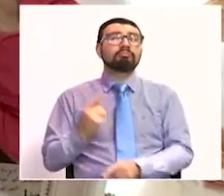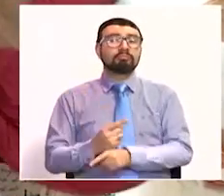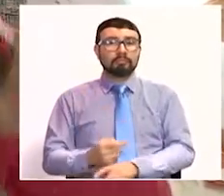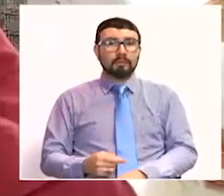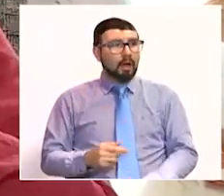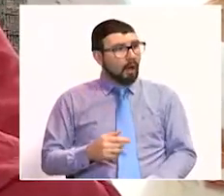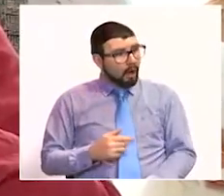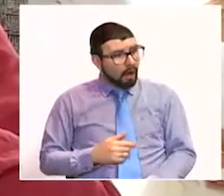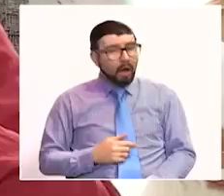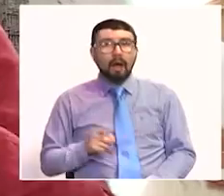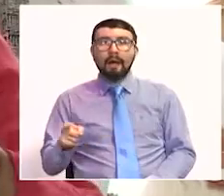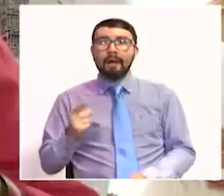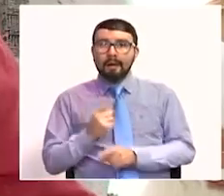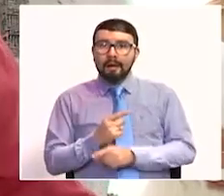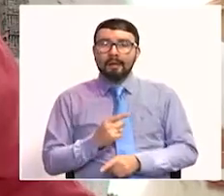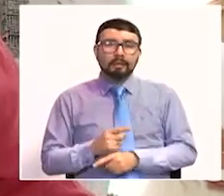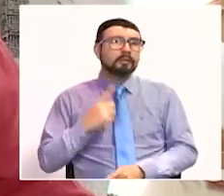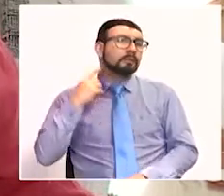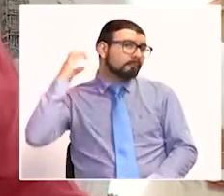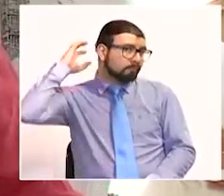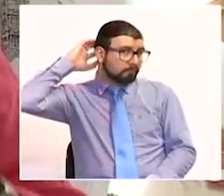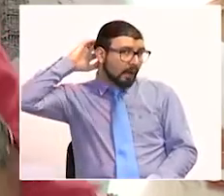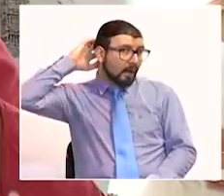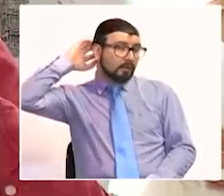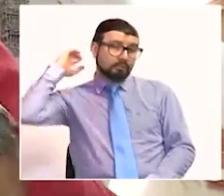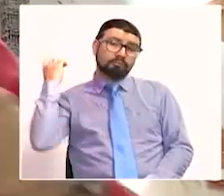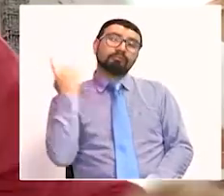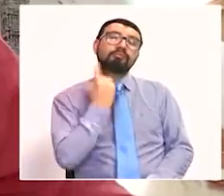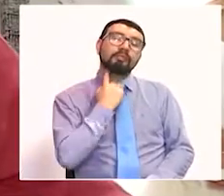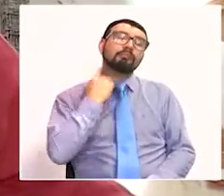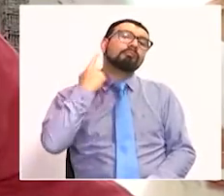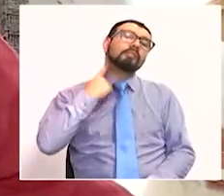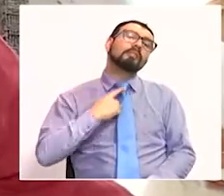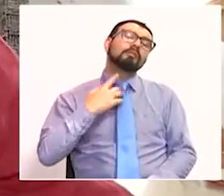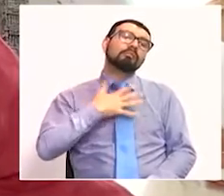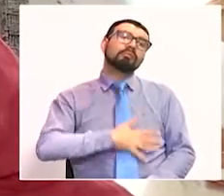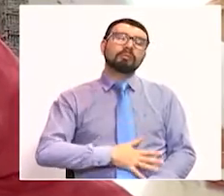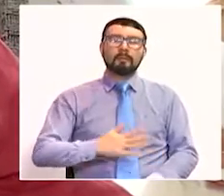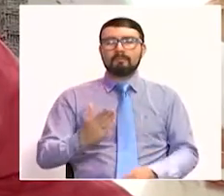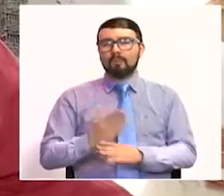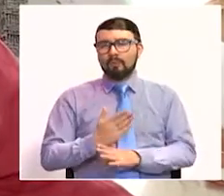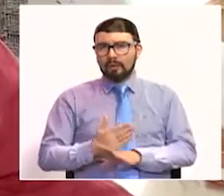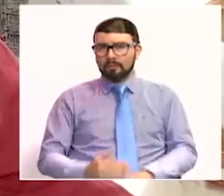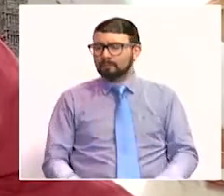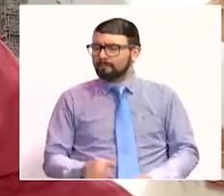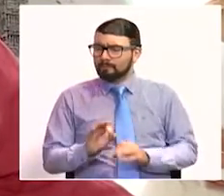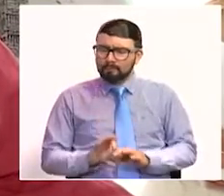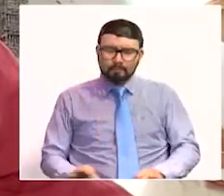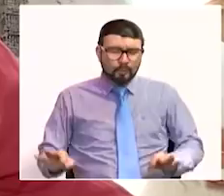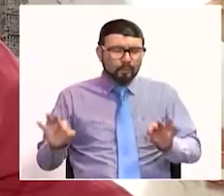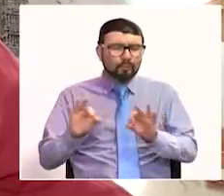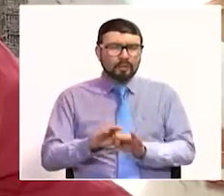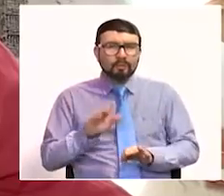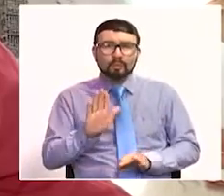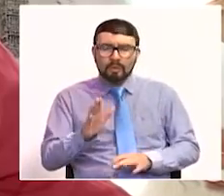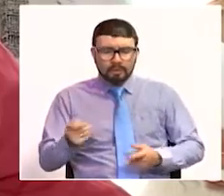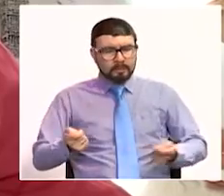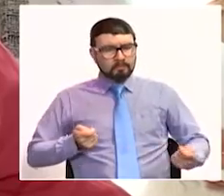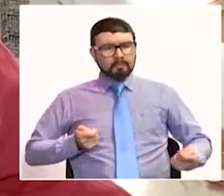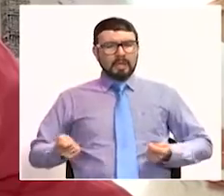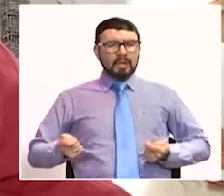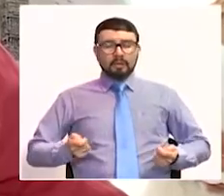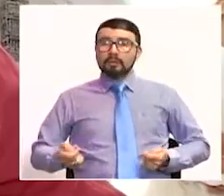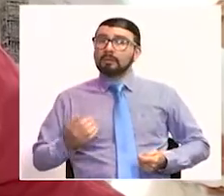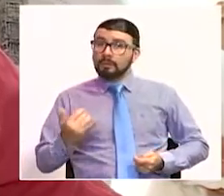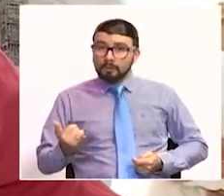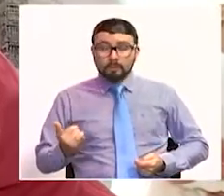en la hipófisis esto le pega a la tiroides. Entonces, por eso es tan importante que ustedes traten de manejar muy bien estos